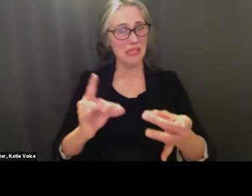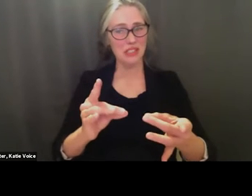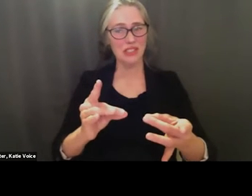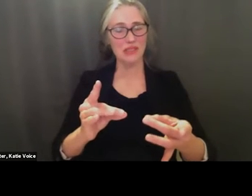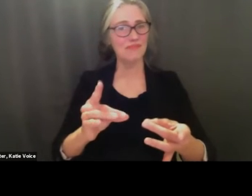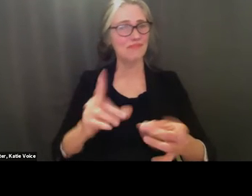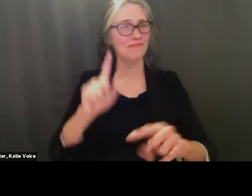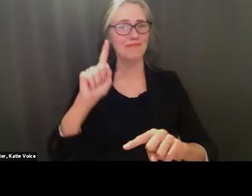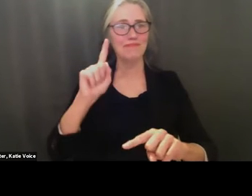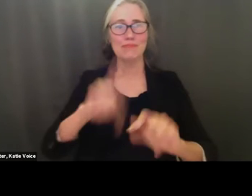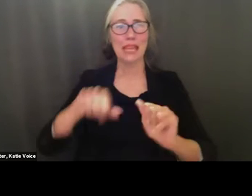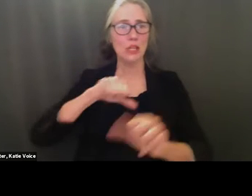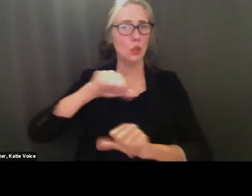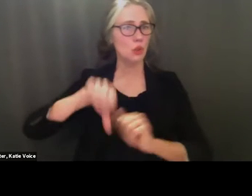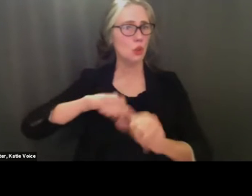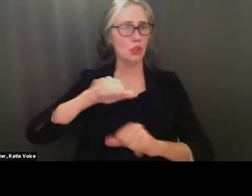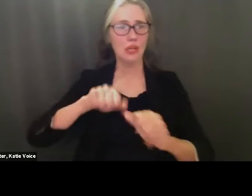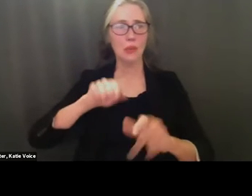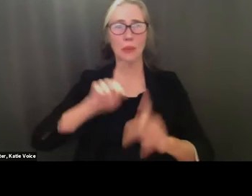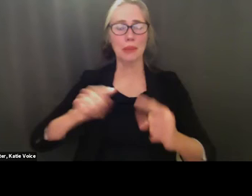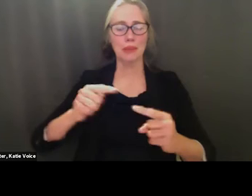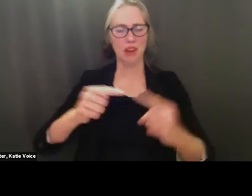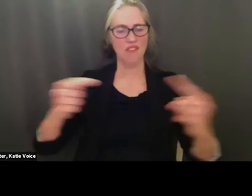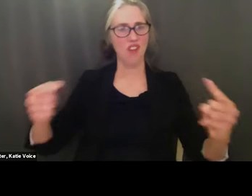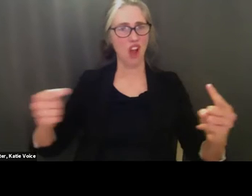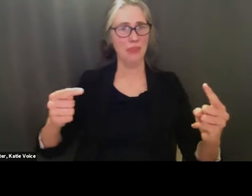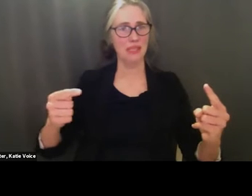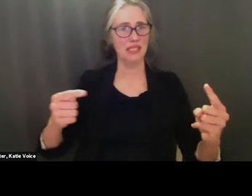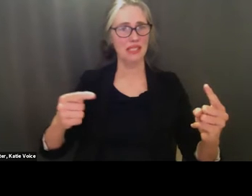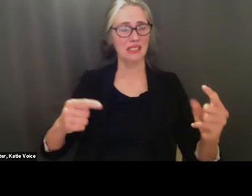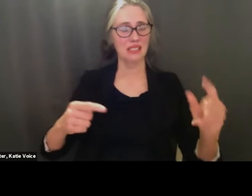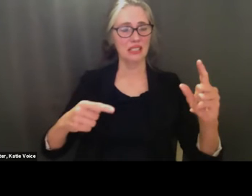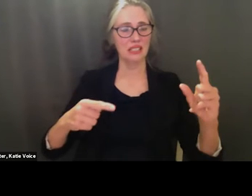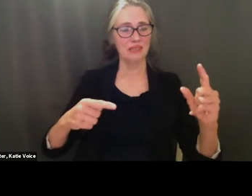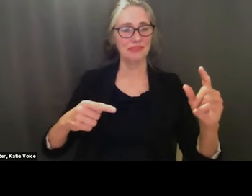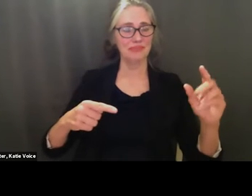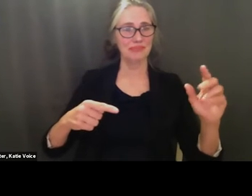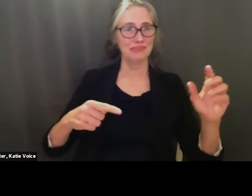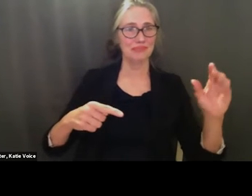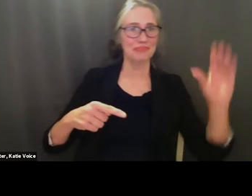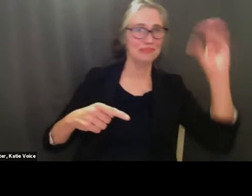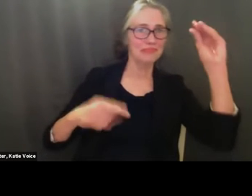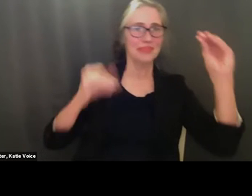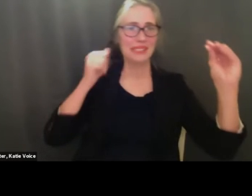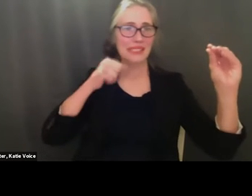es que no te puedes asociar con personas del sexo opuesto